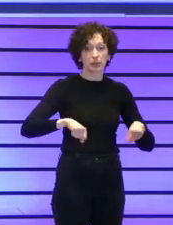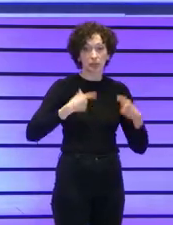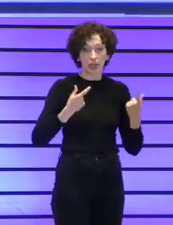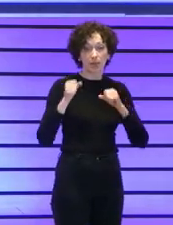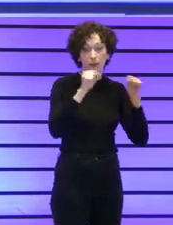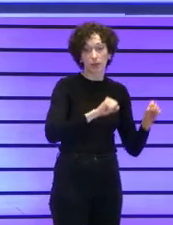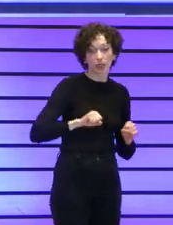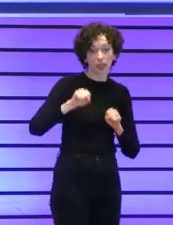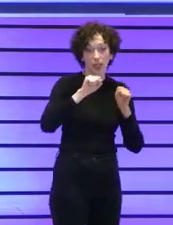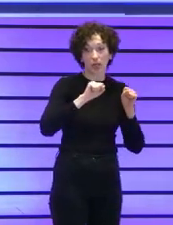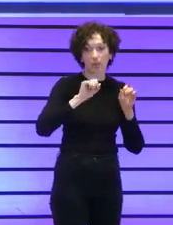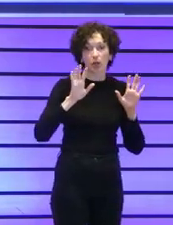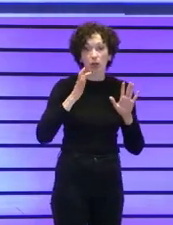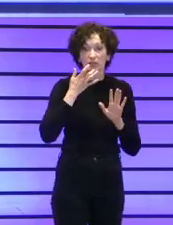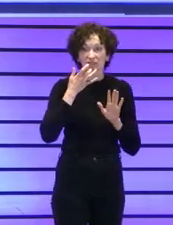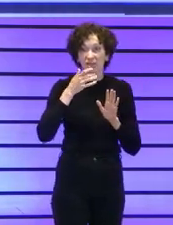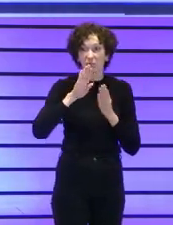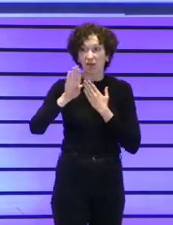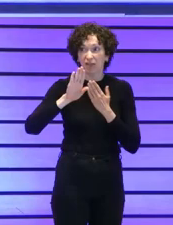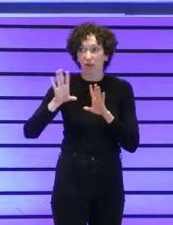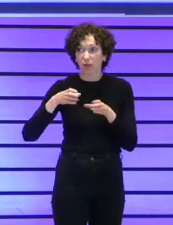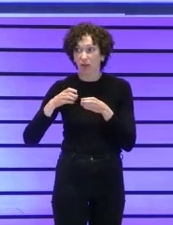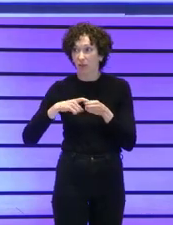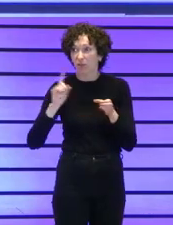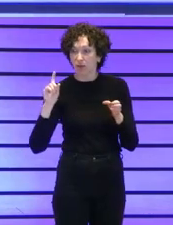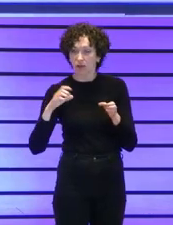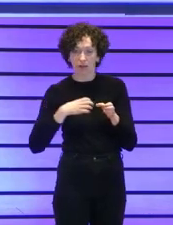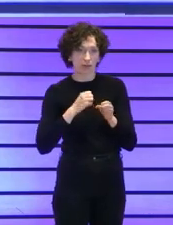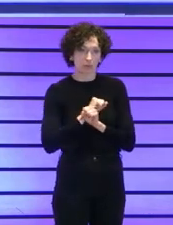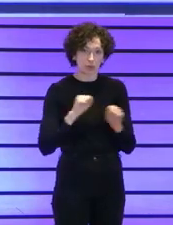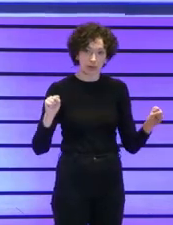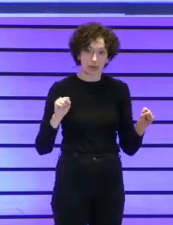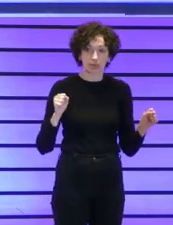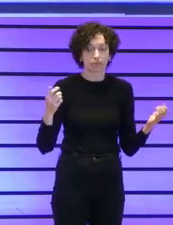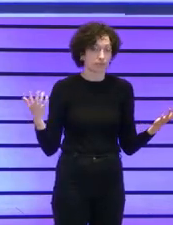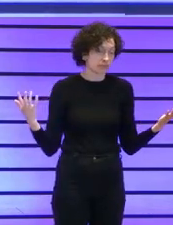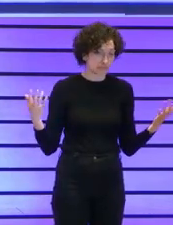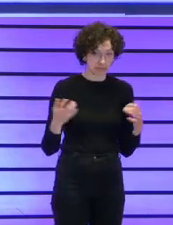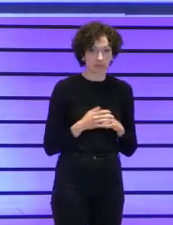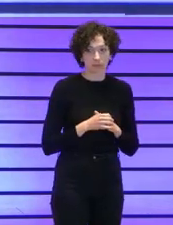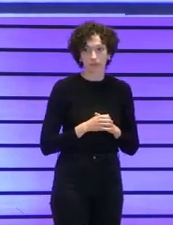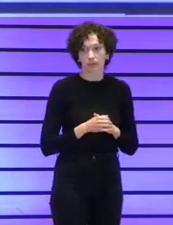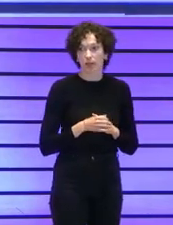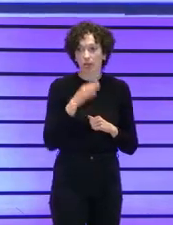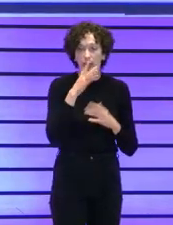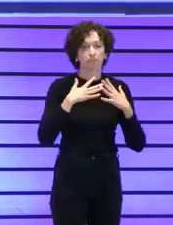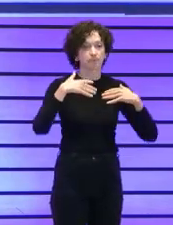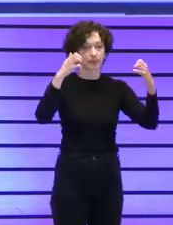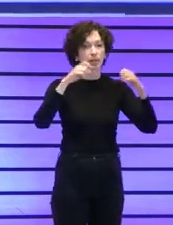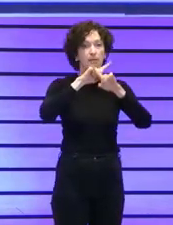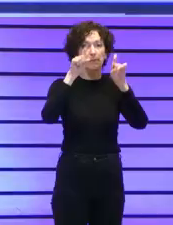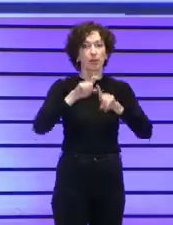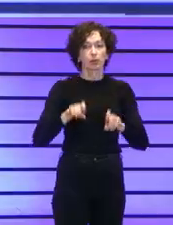las comunidades, sin los vecinos. Y rige para todos. Fantástico. Damos la palabra al auditorio. Un par de